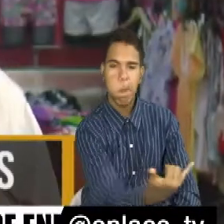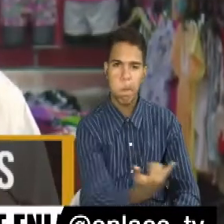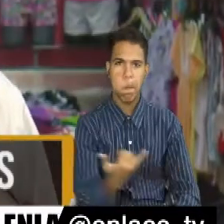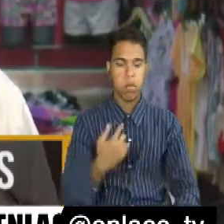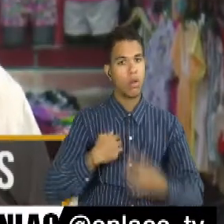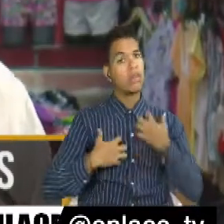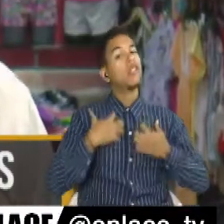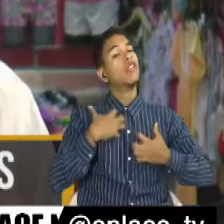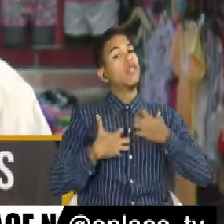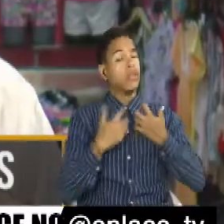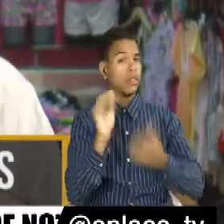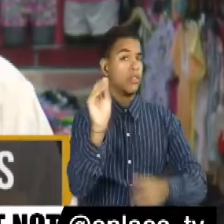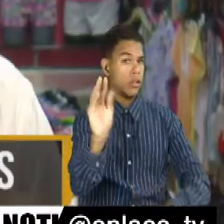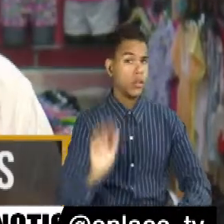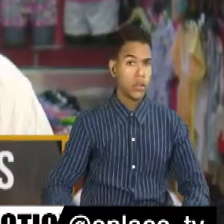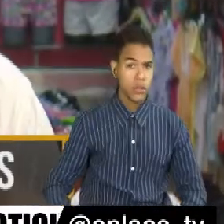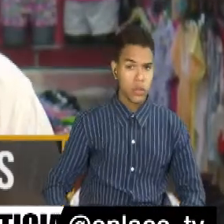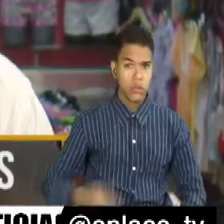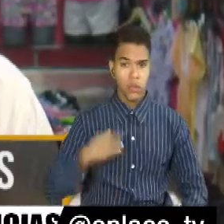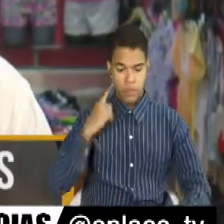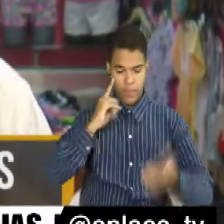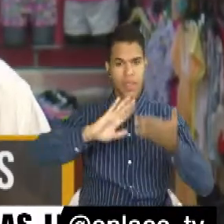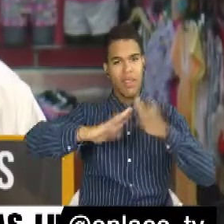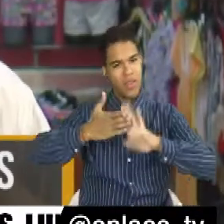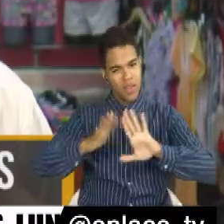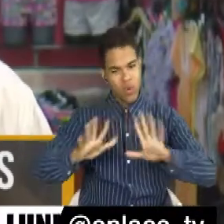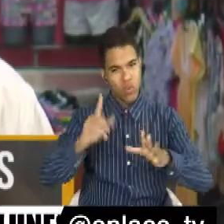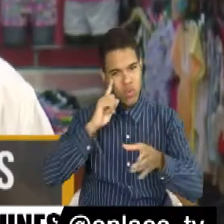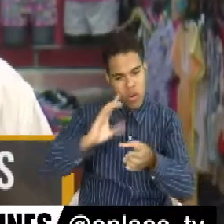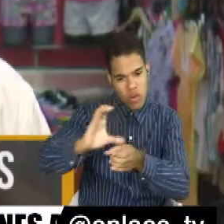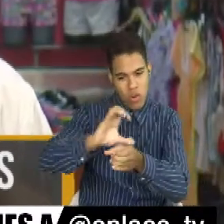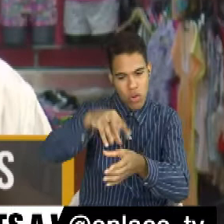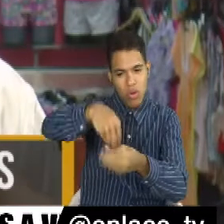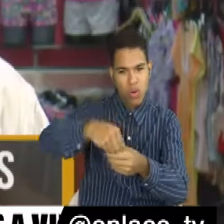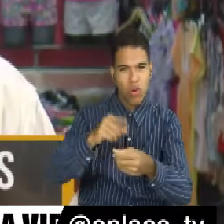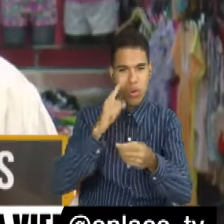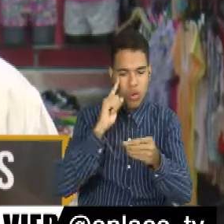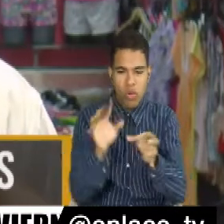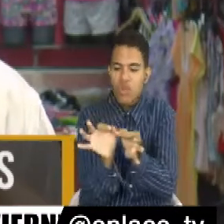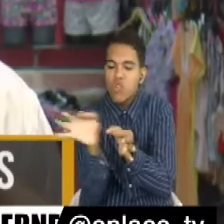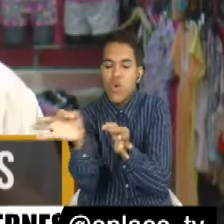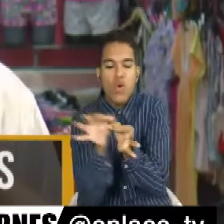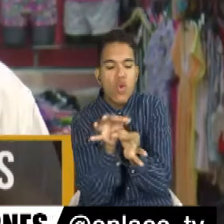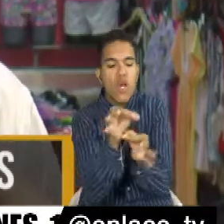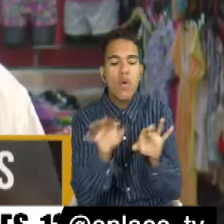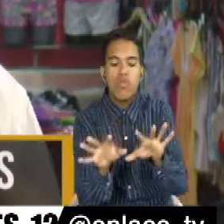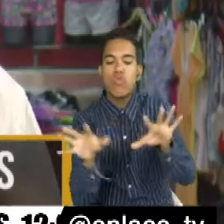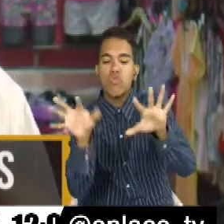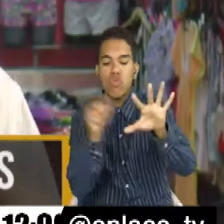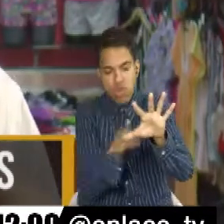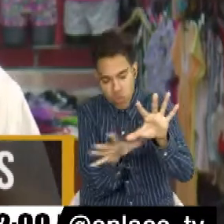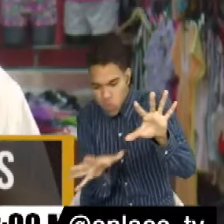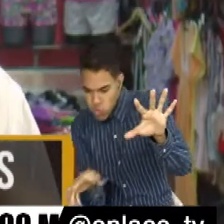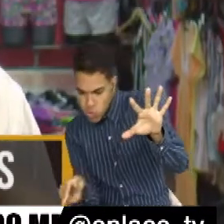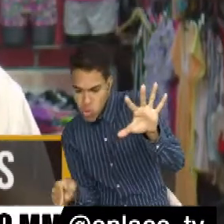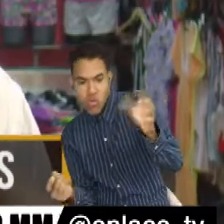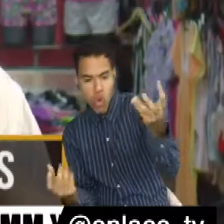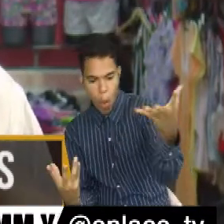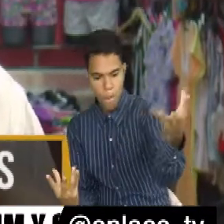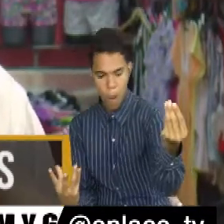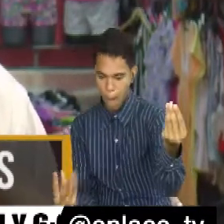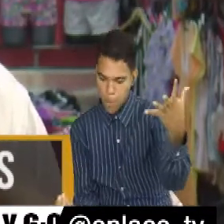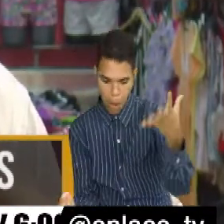a nivel urbano y en la parte baja y media a nivel rural del municipio, presencia de las